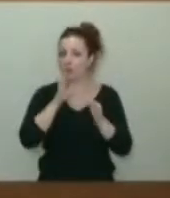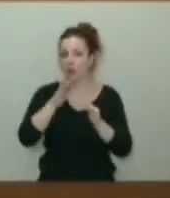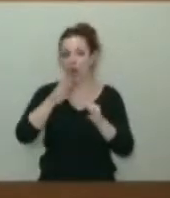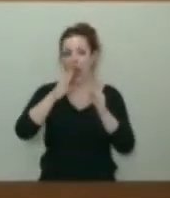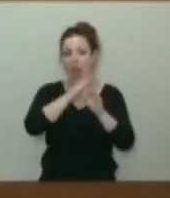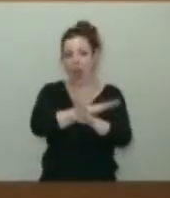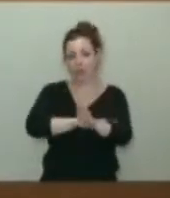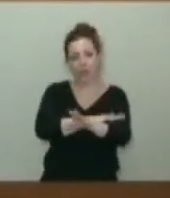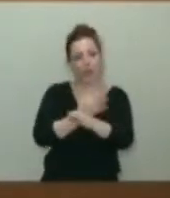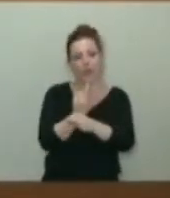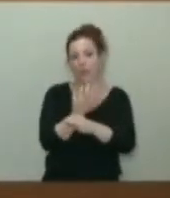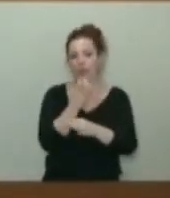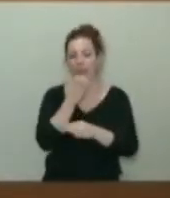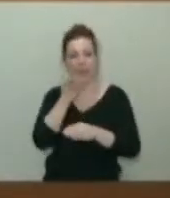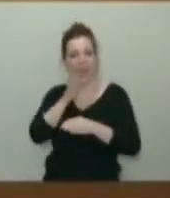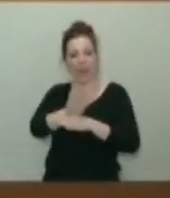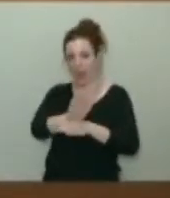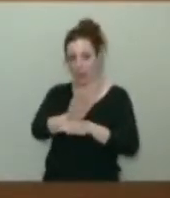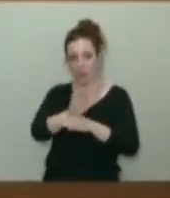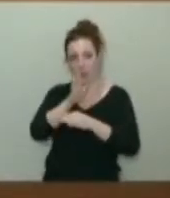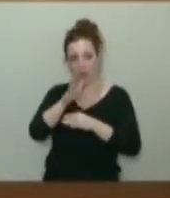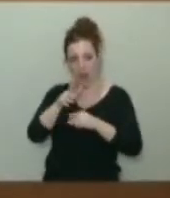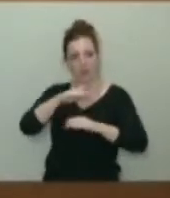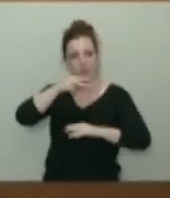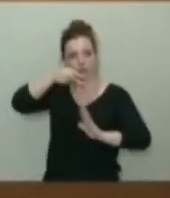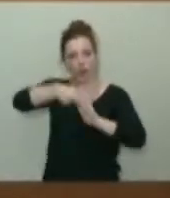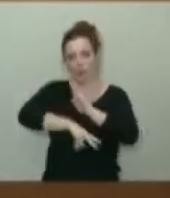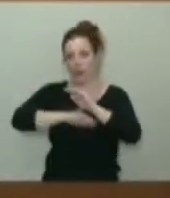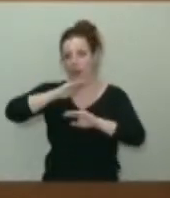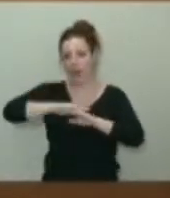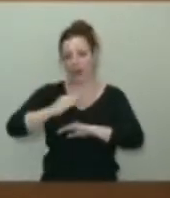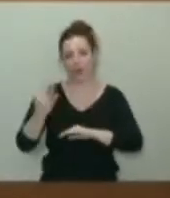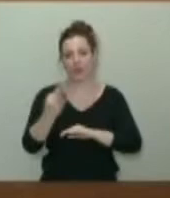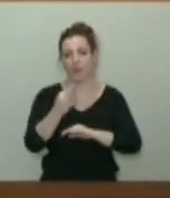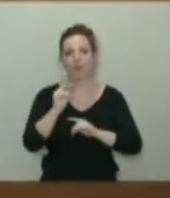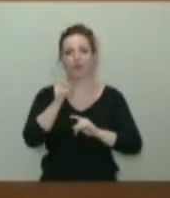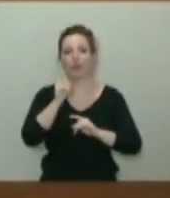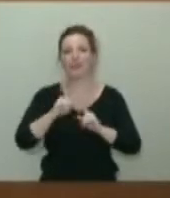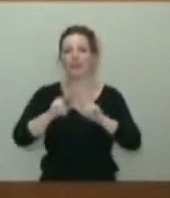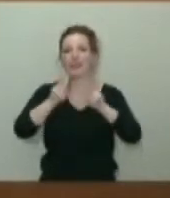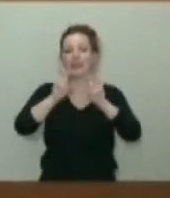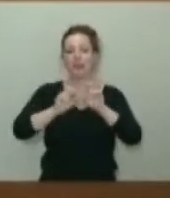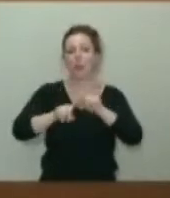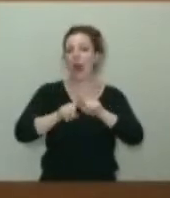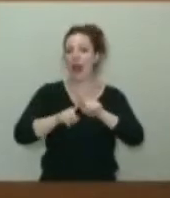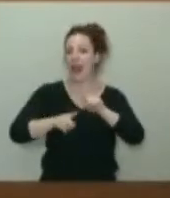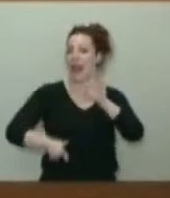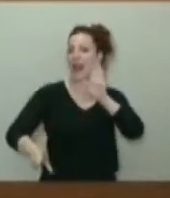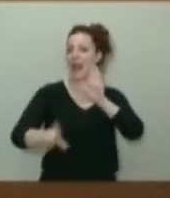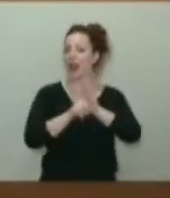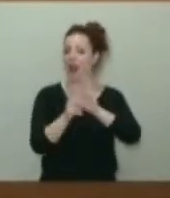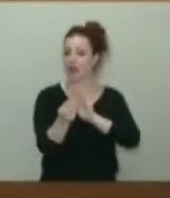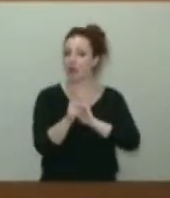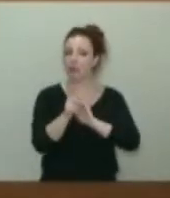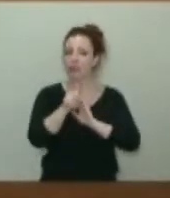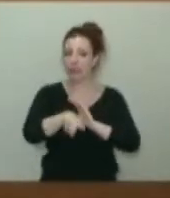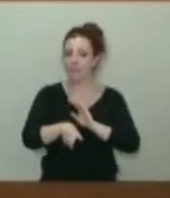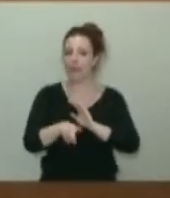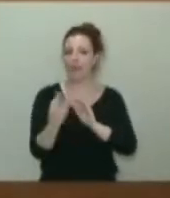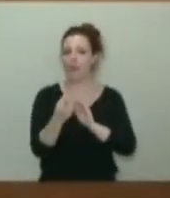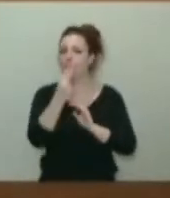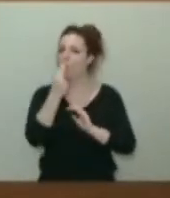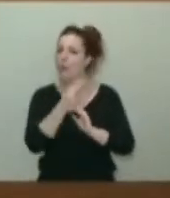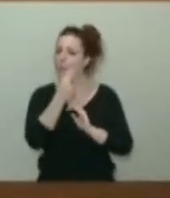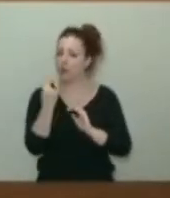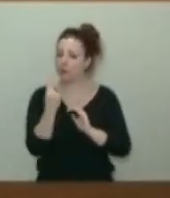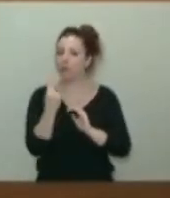de ser ejemplarizantes y cumplir la norma, pero no se trata solo de un imperativo legal, es un objetivo inexcusable y un compromiso que